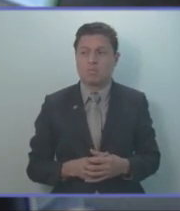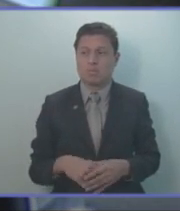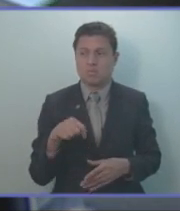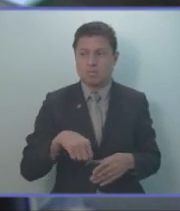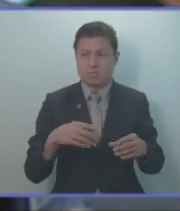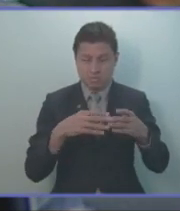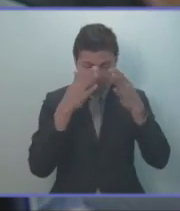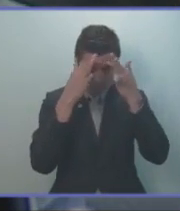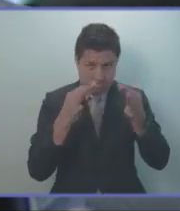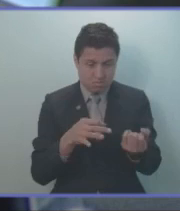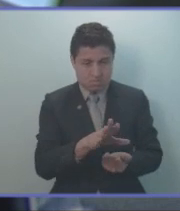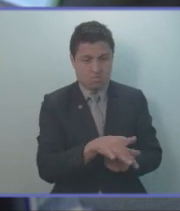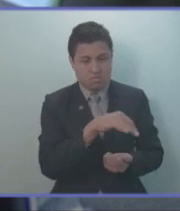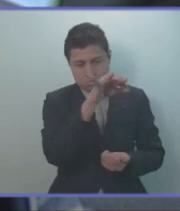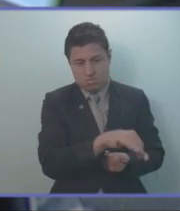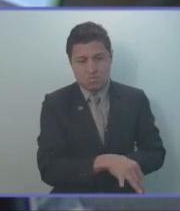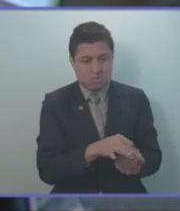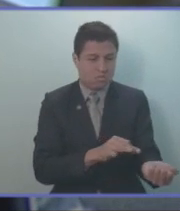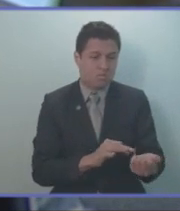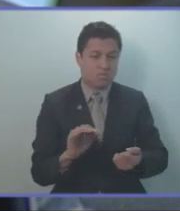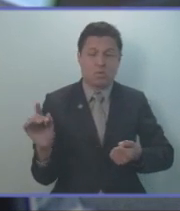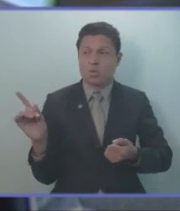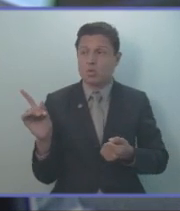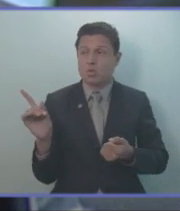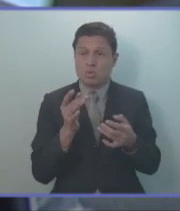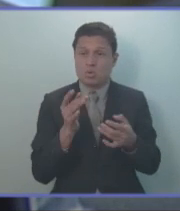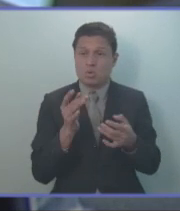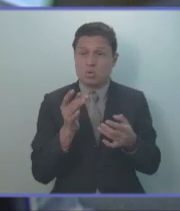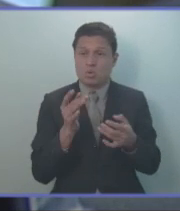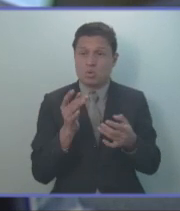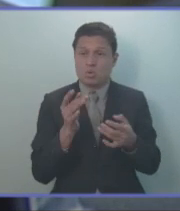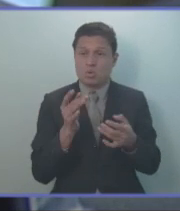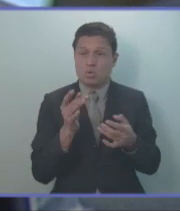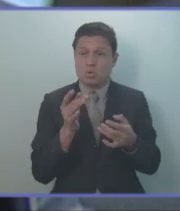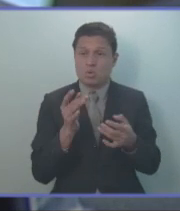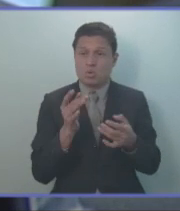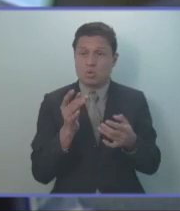Este dictamen de archivo no está resolviendo el fondo de los